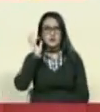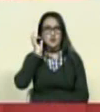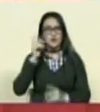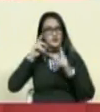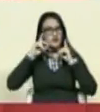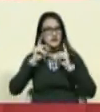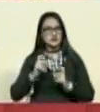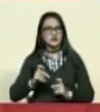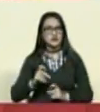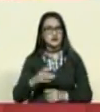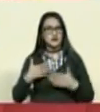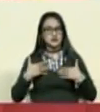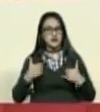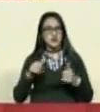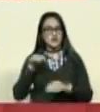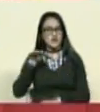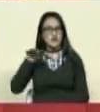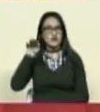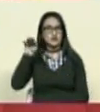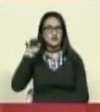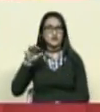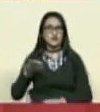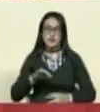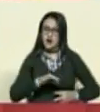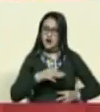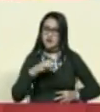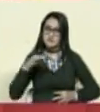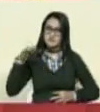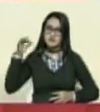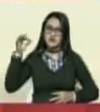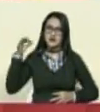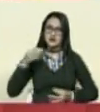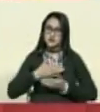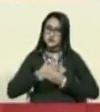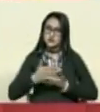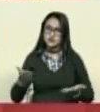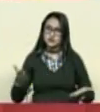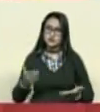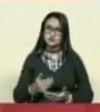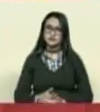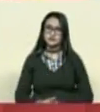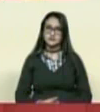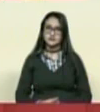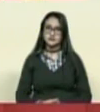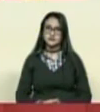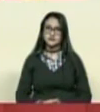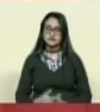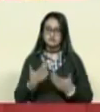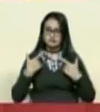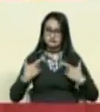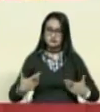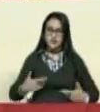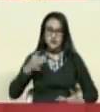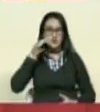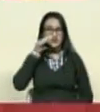profesionales de la salud del futuro, con un espíritu de solidaridad, de humanidad. Aquí se va a